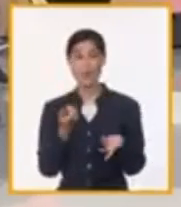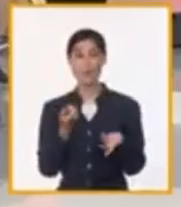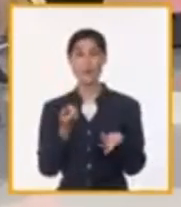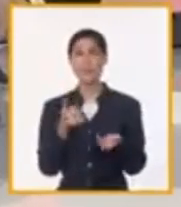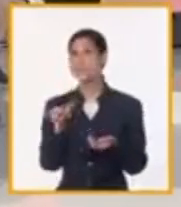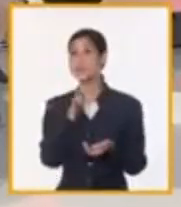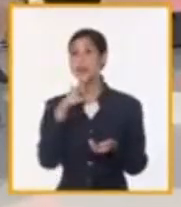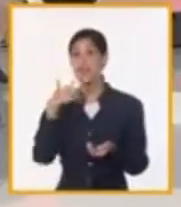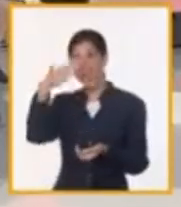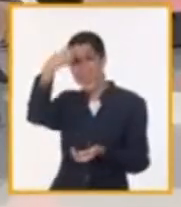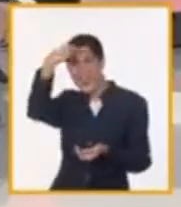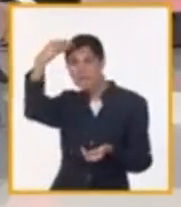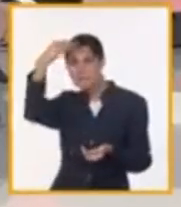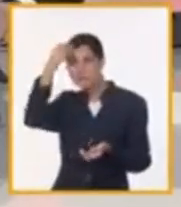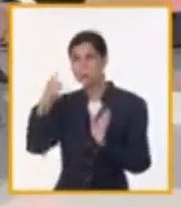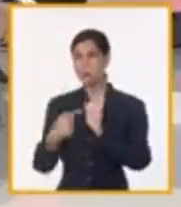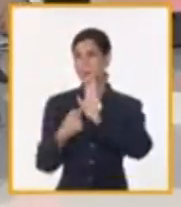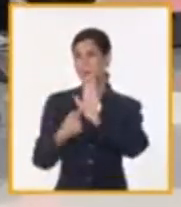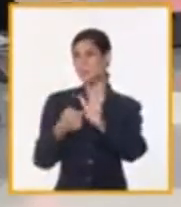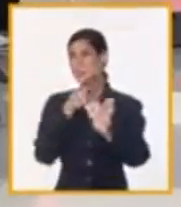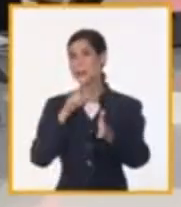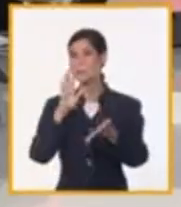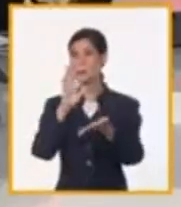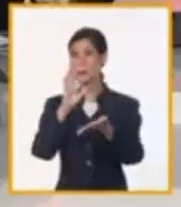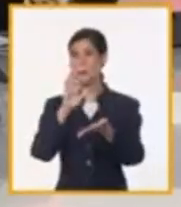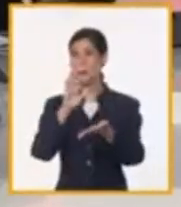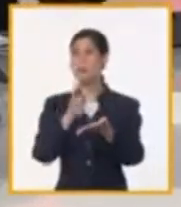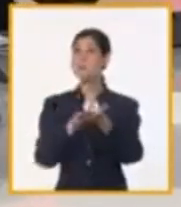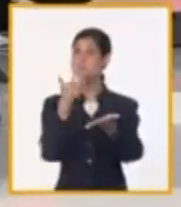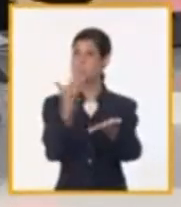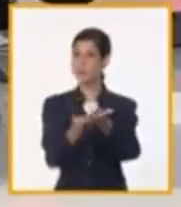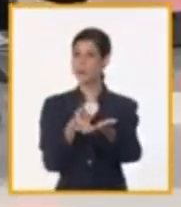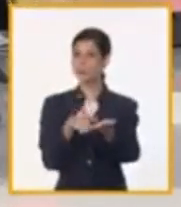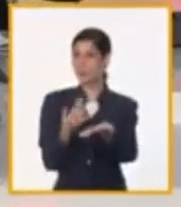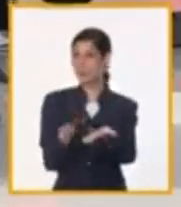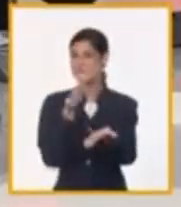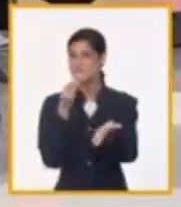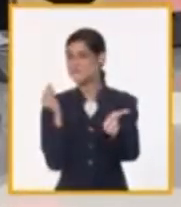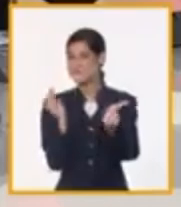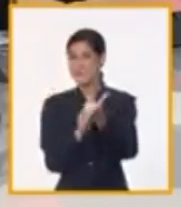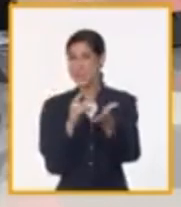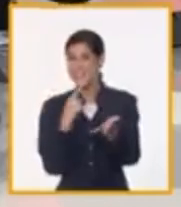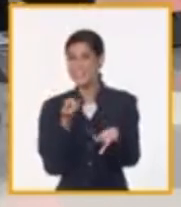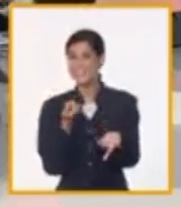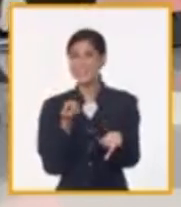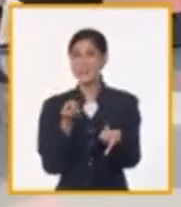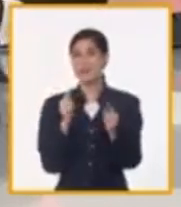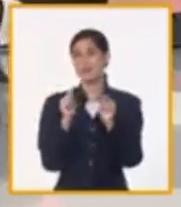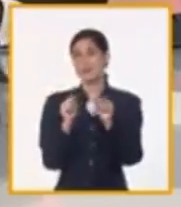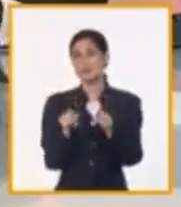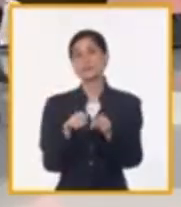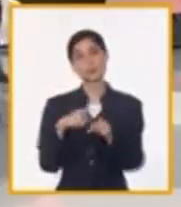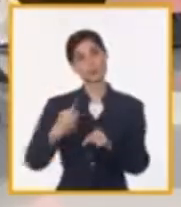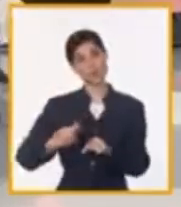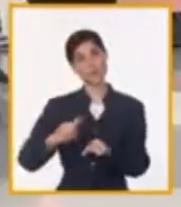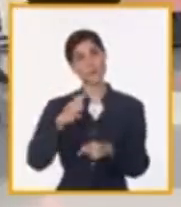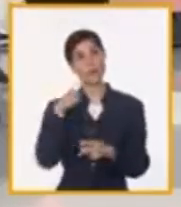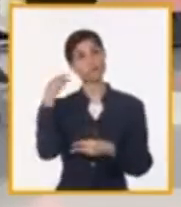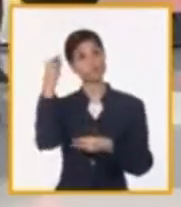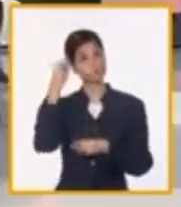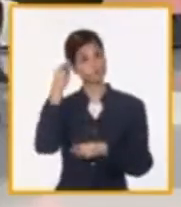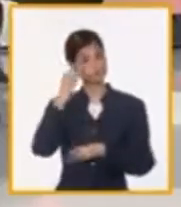falsa A diferencia de otros candidatos incluso de la oposición que sí lo presentaron es decir sobre eso hay que también analizar No sí el mundo